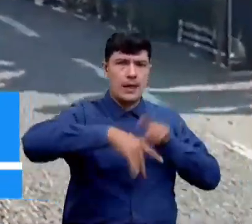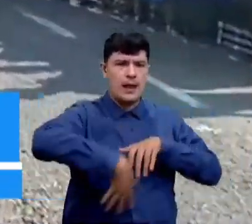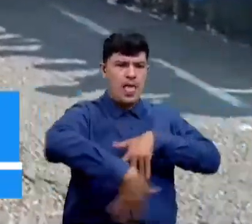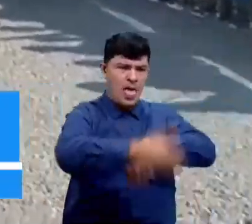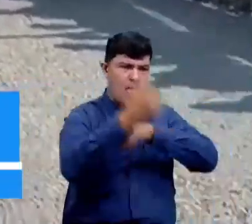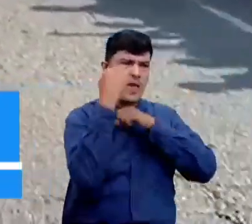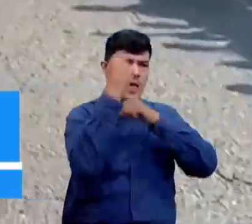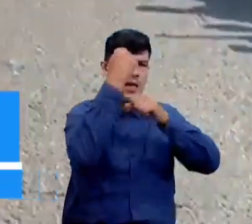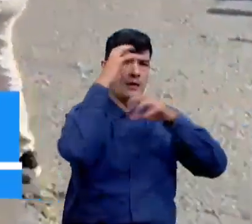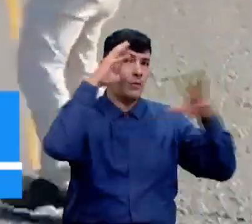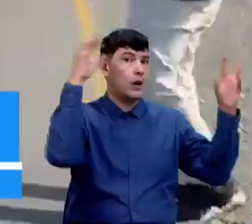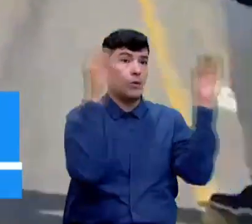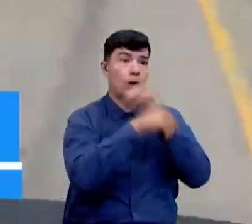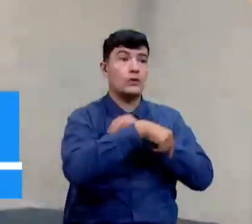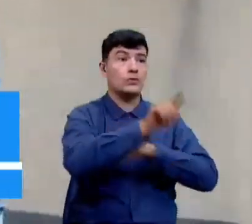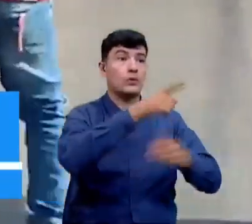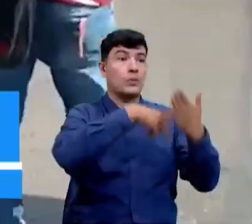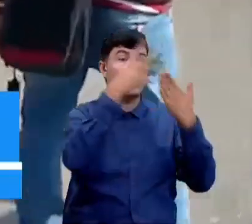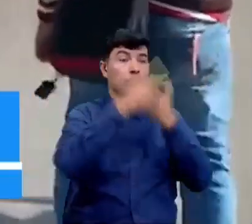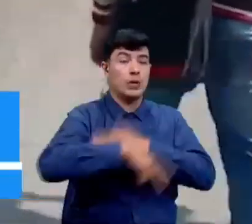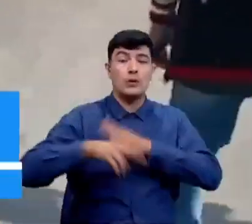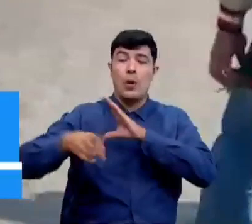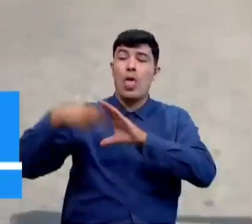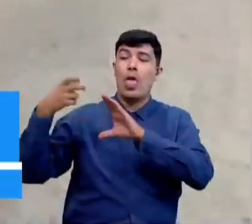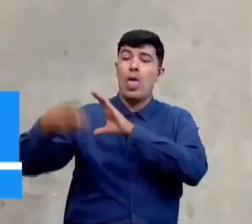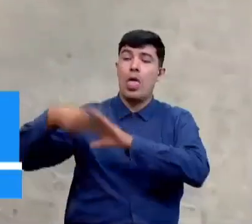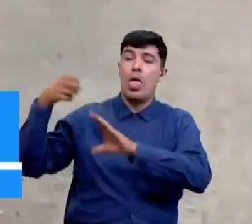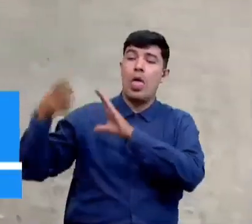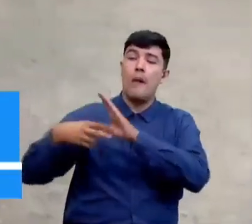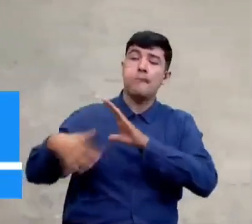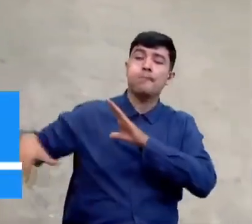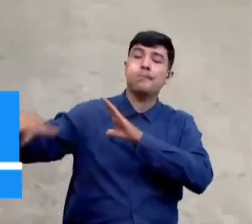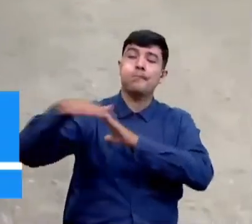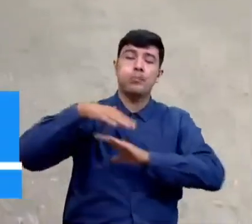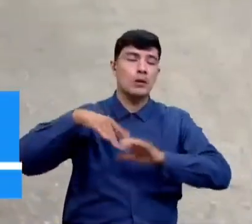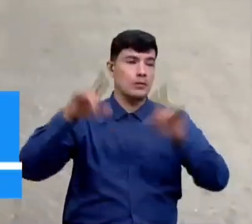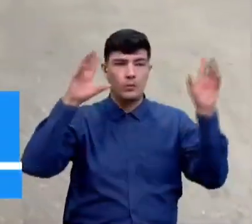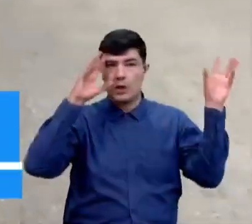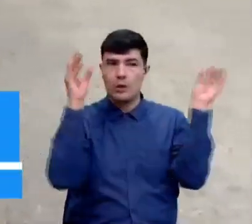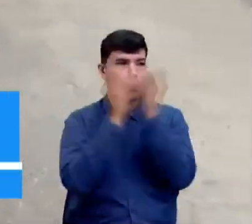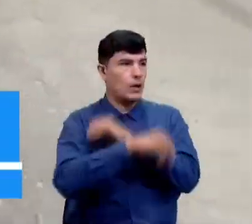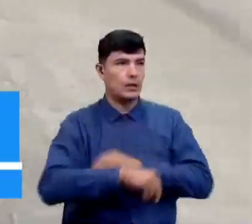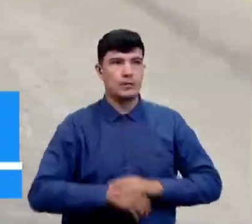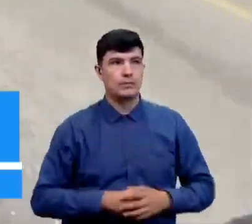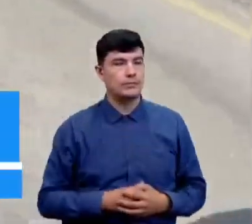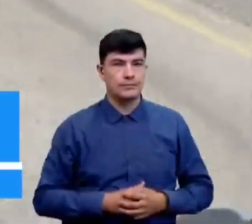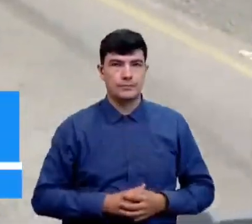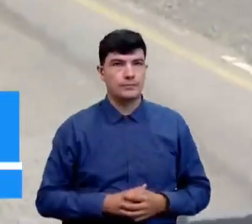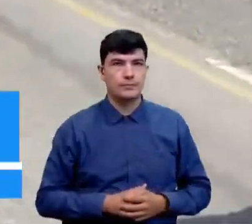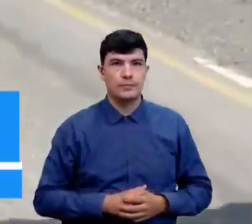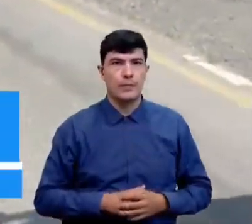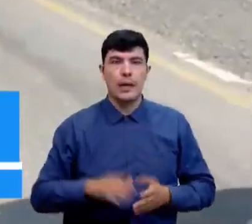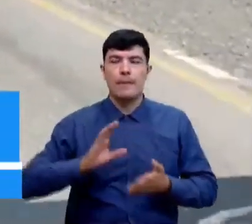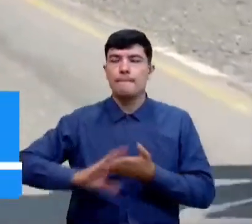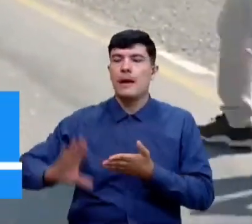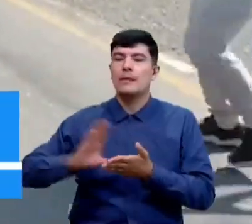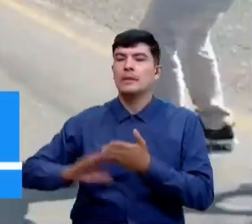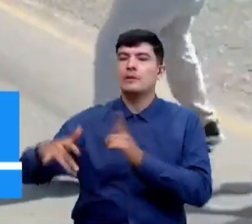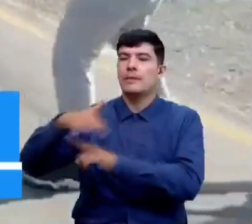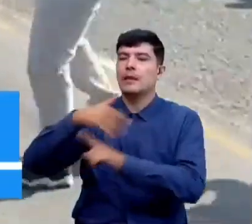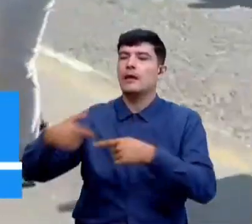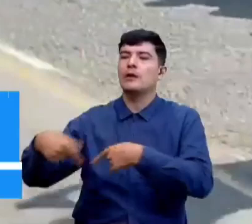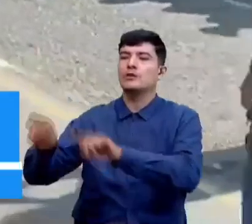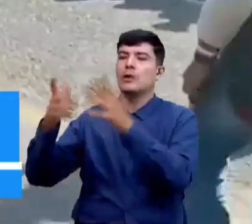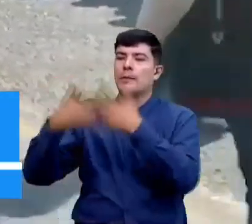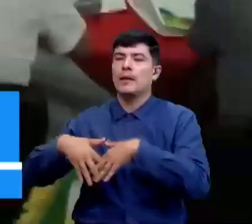mega minero no se realizara estamos los santandereanos y santandereanos exigiendo la revocatoria de la licencia ambiental a la